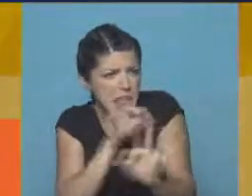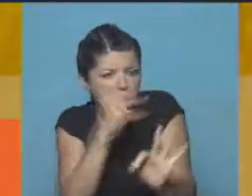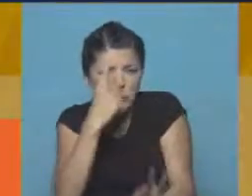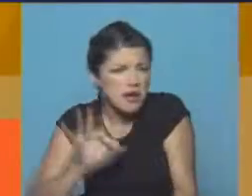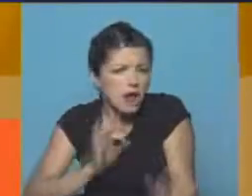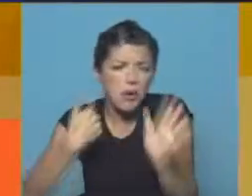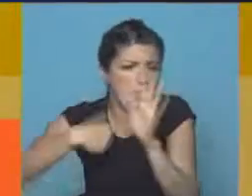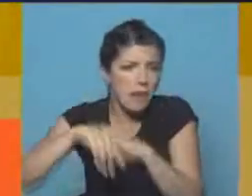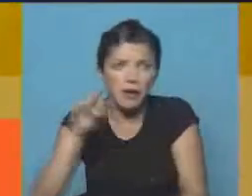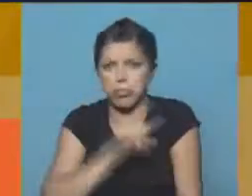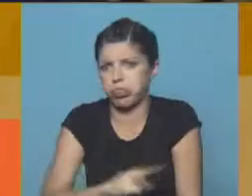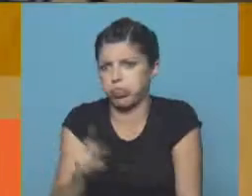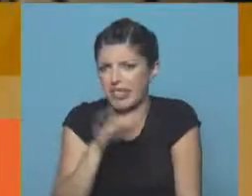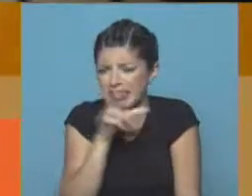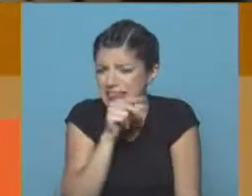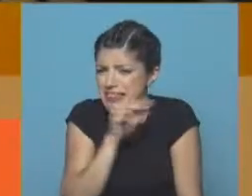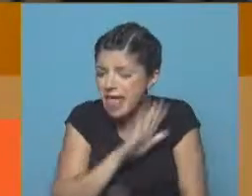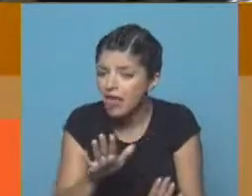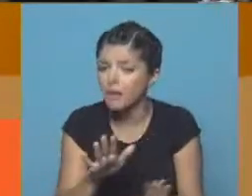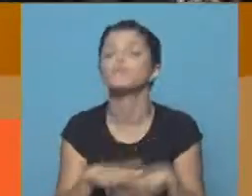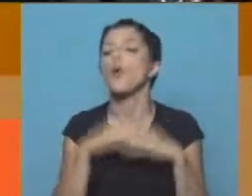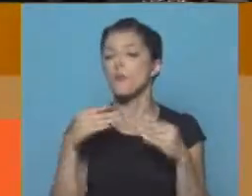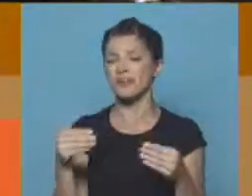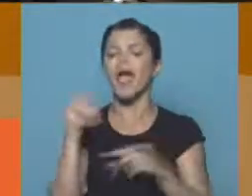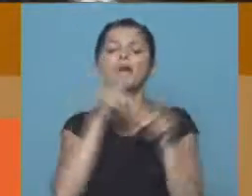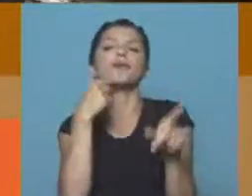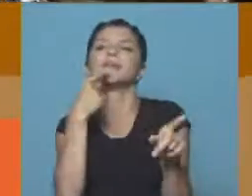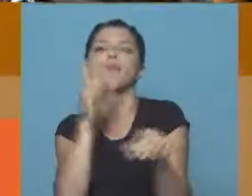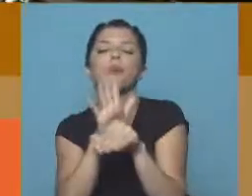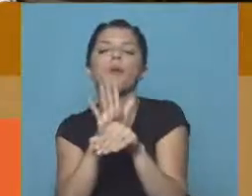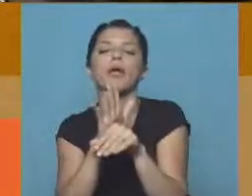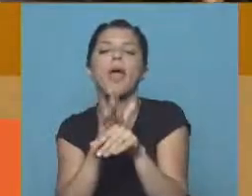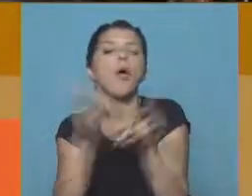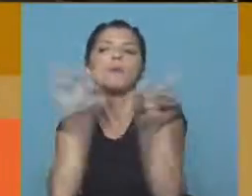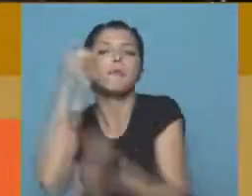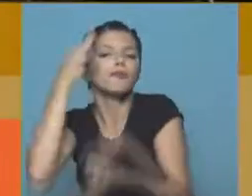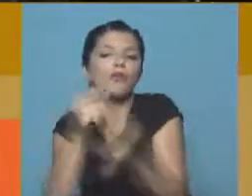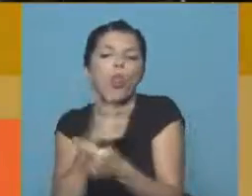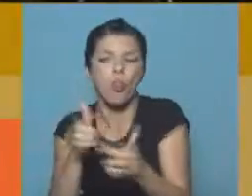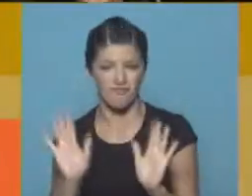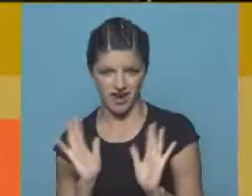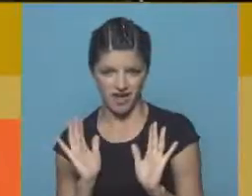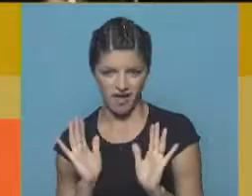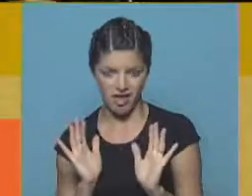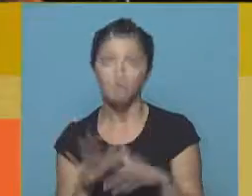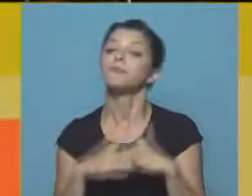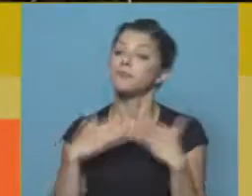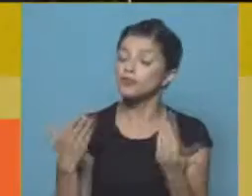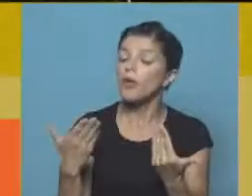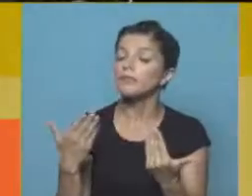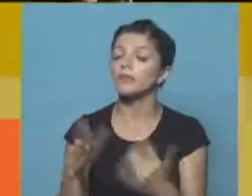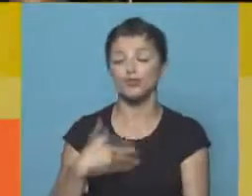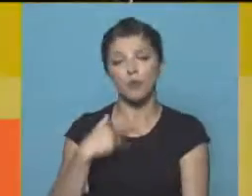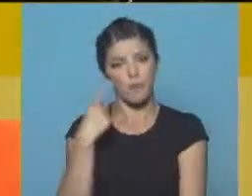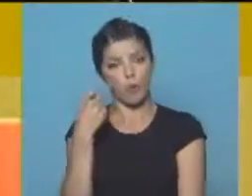año. Esto tenía que ver con esta negación del problema de la seguridad. Nosotros creemos que a partir del reconocimiento del problema es que podemos generar